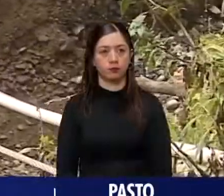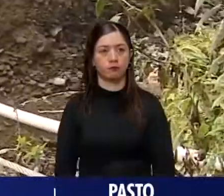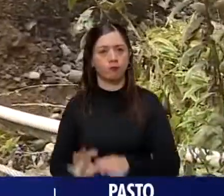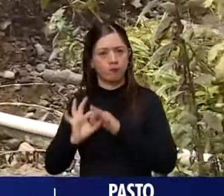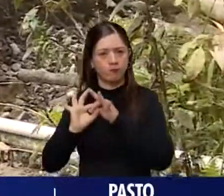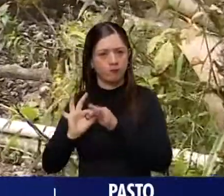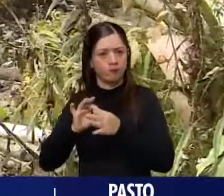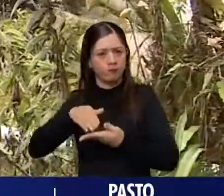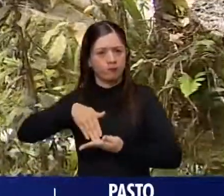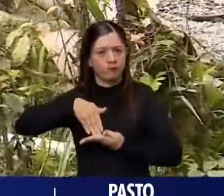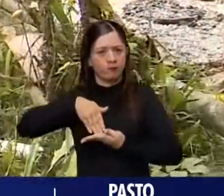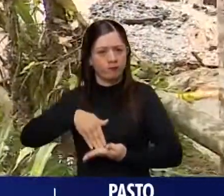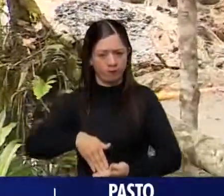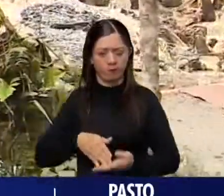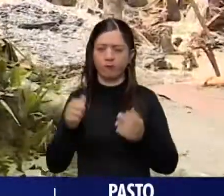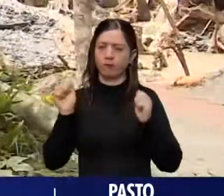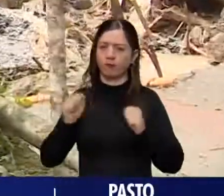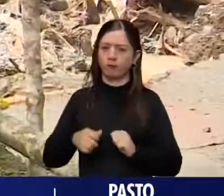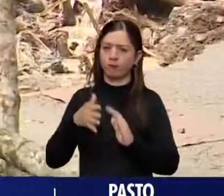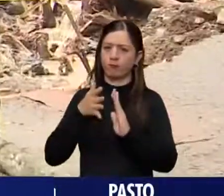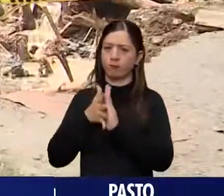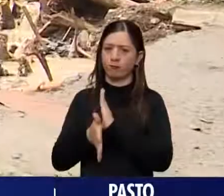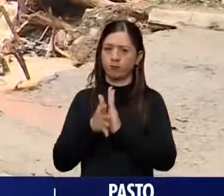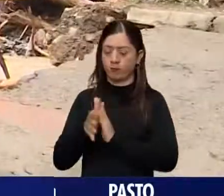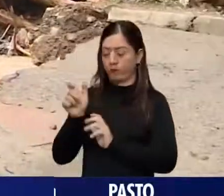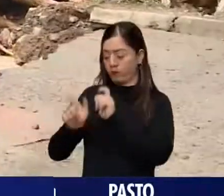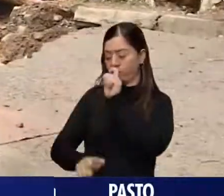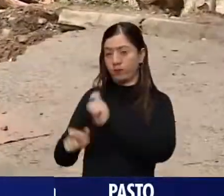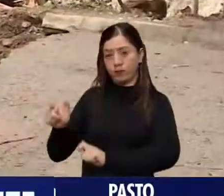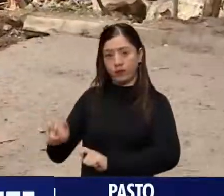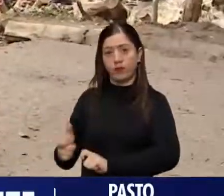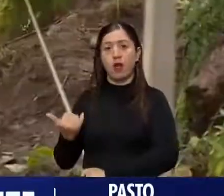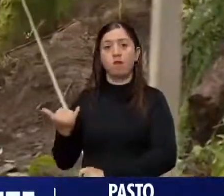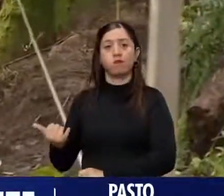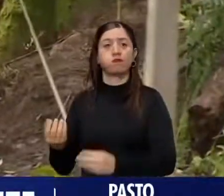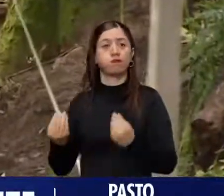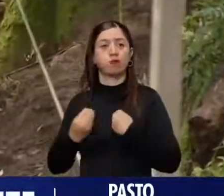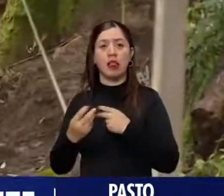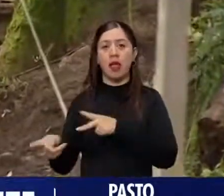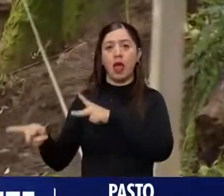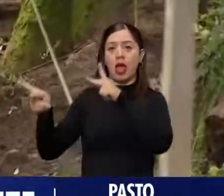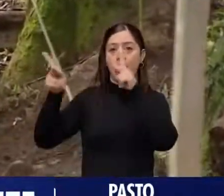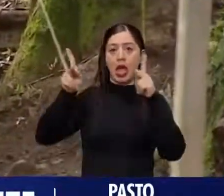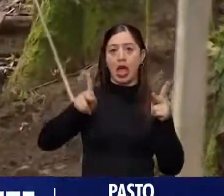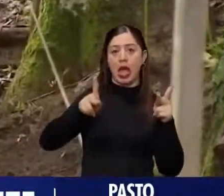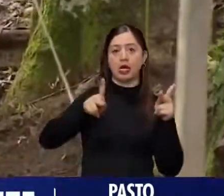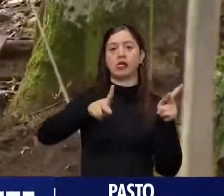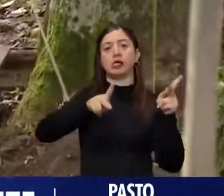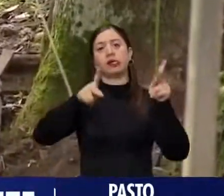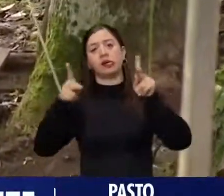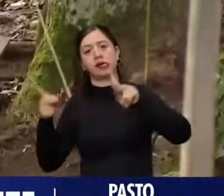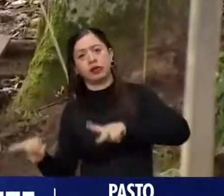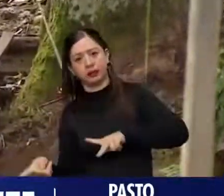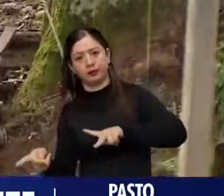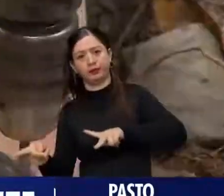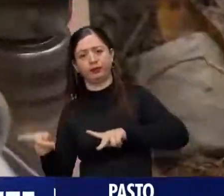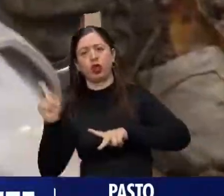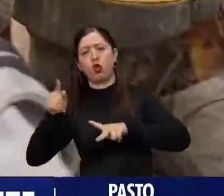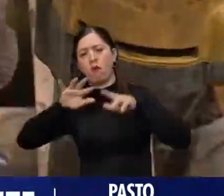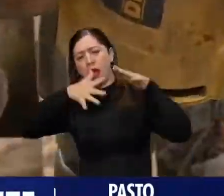unión y tenacidad. Así se puede describir a los habitantes del sector que tras el colapso del puente peatonal y vehicular por culpa de una